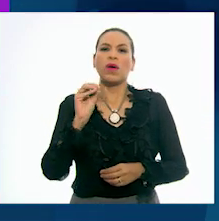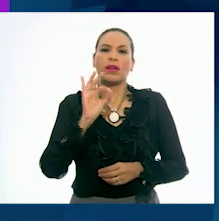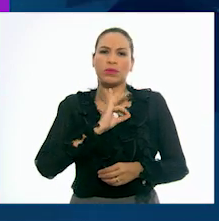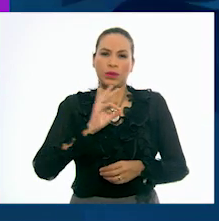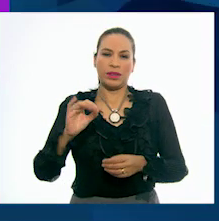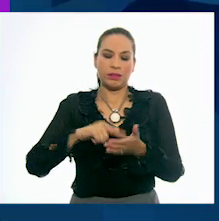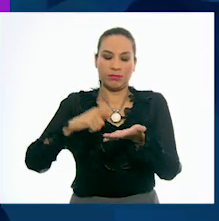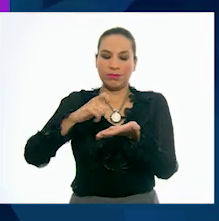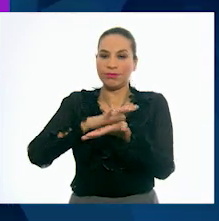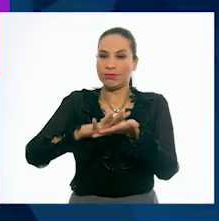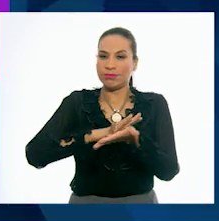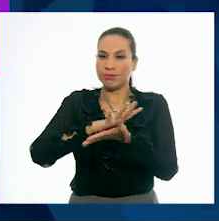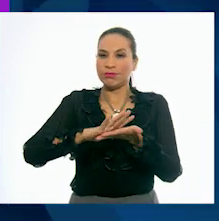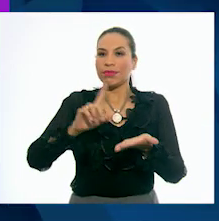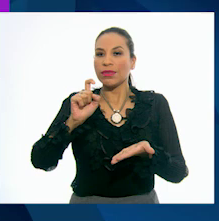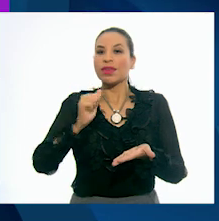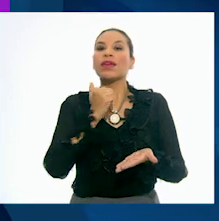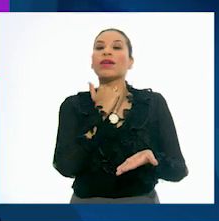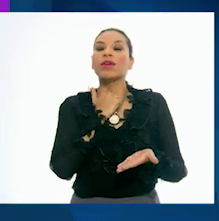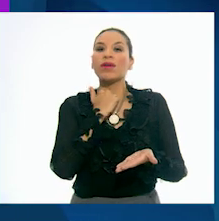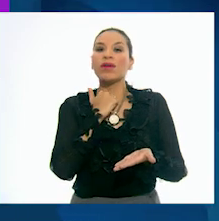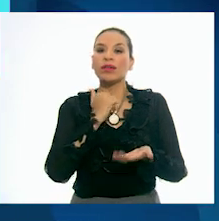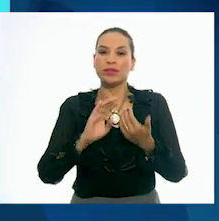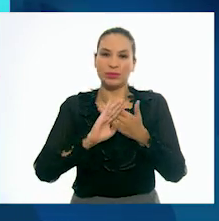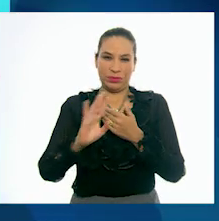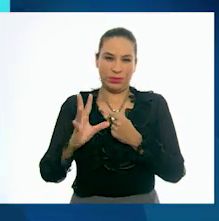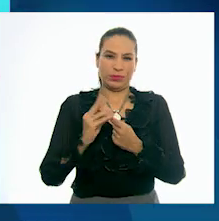aplica desinfectante a base de agua y alcohol.